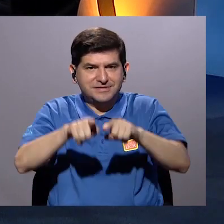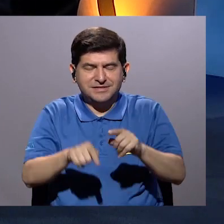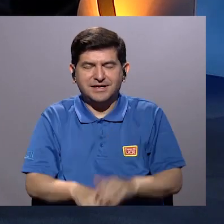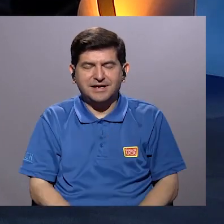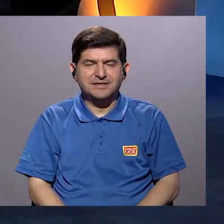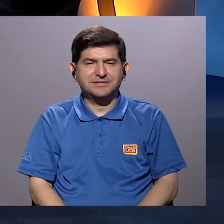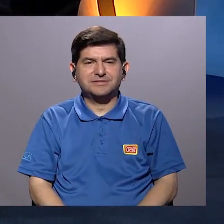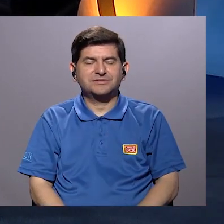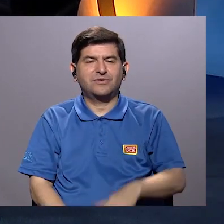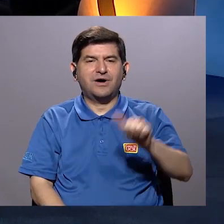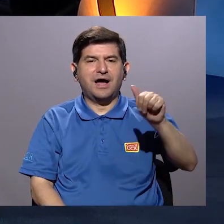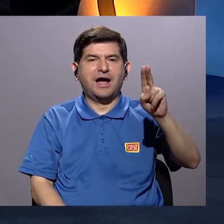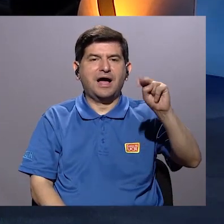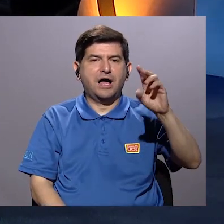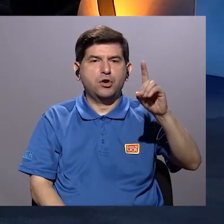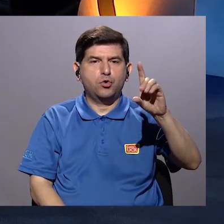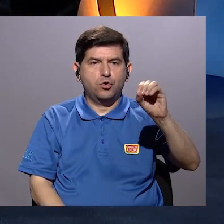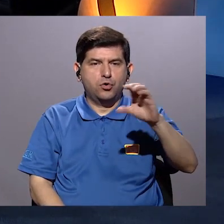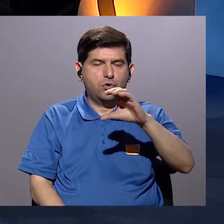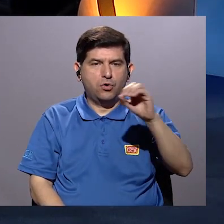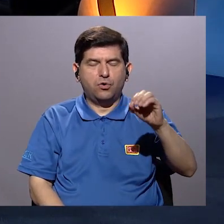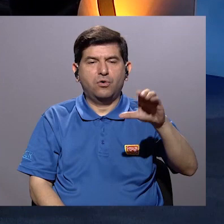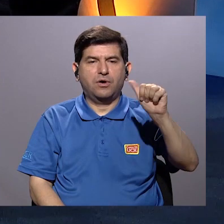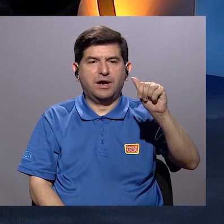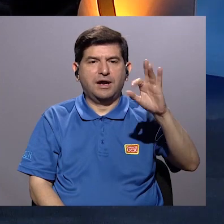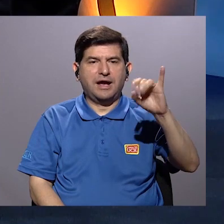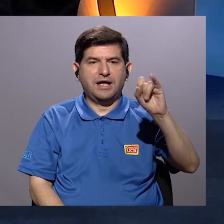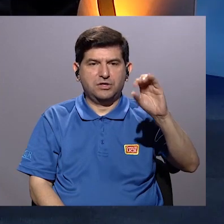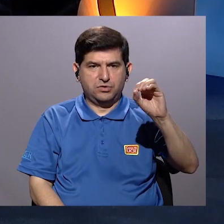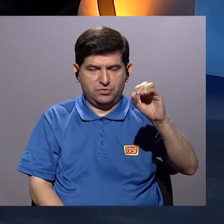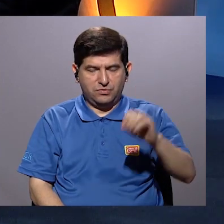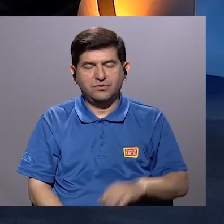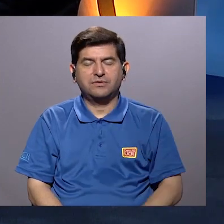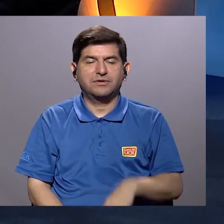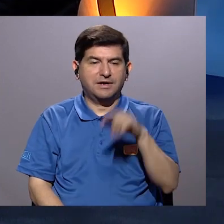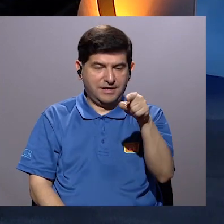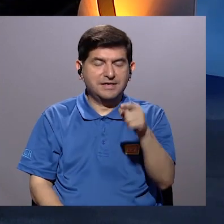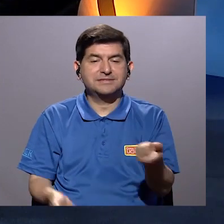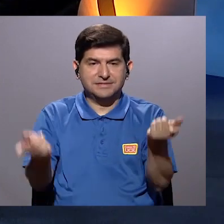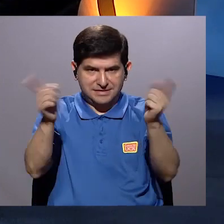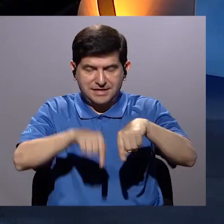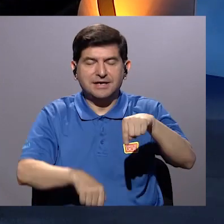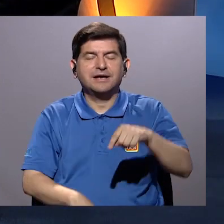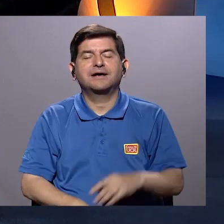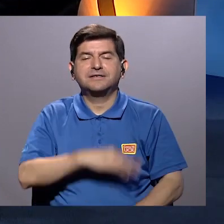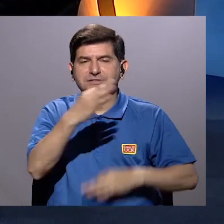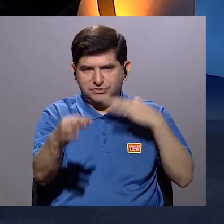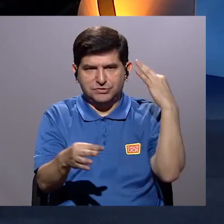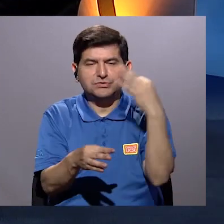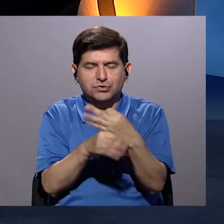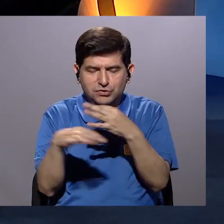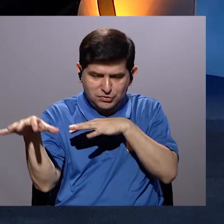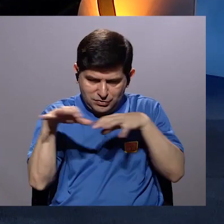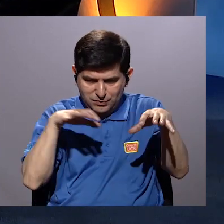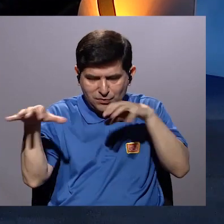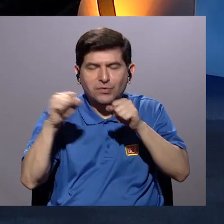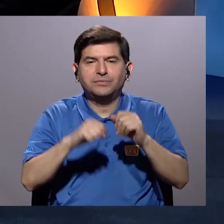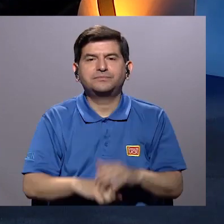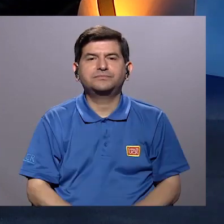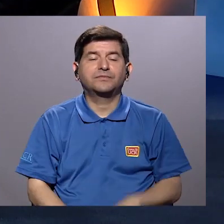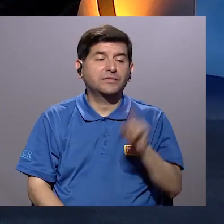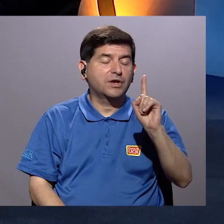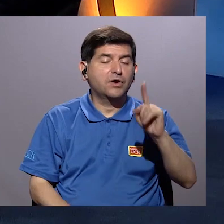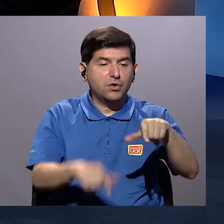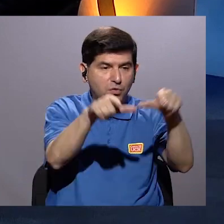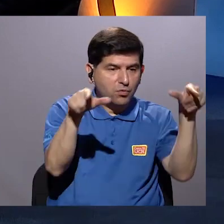ánodo, sino como cátodo, y además el litio como tal, como una especie que es la que se va a mover de un lugar